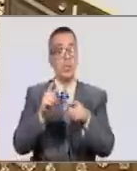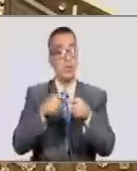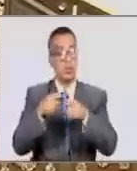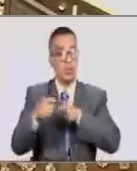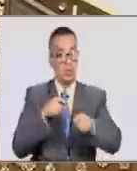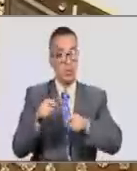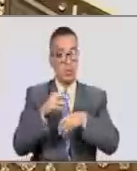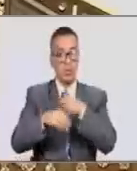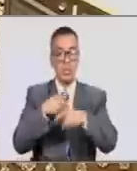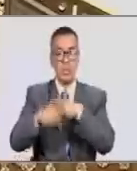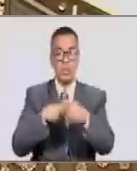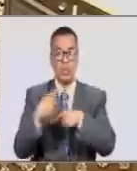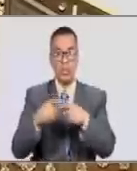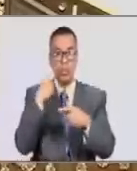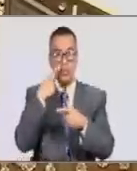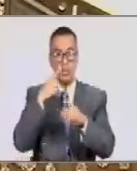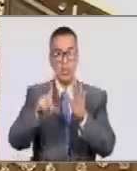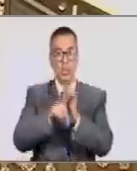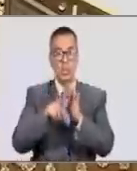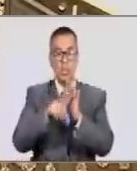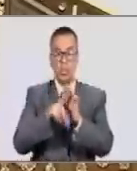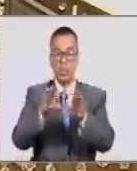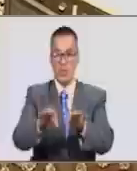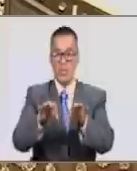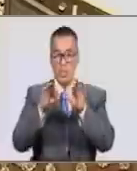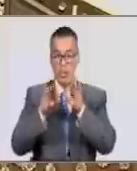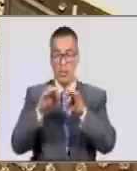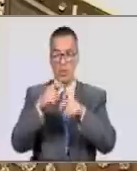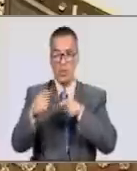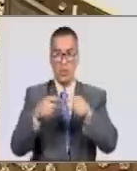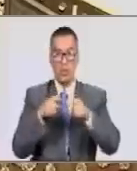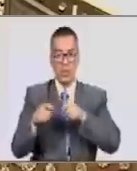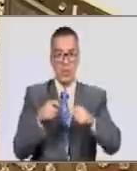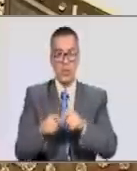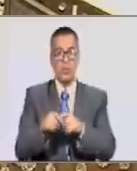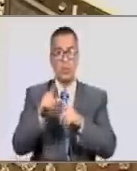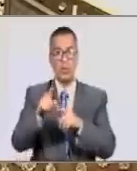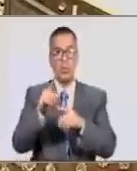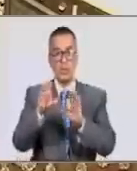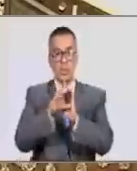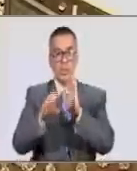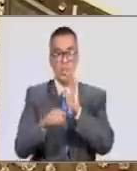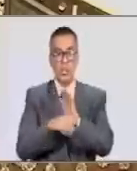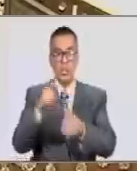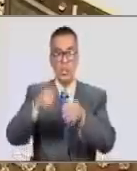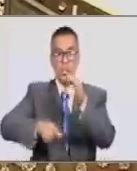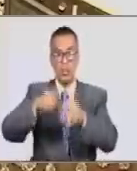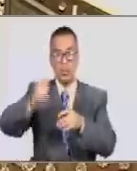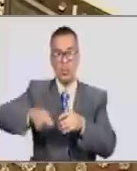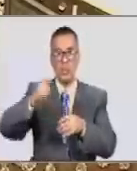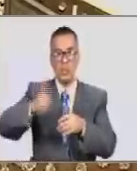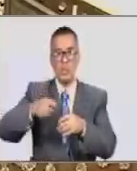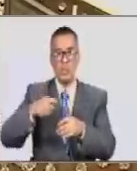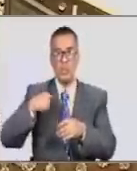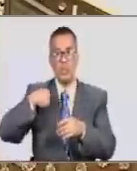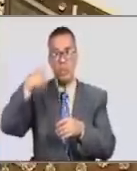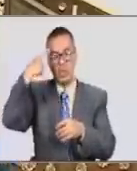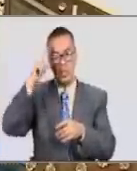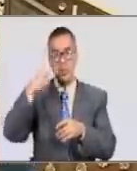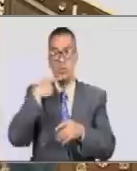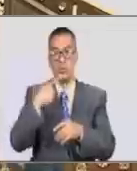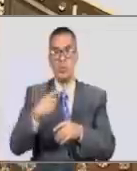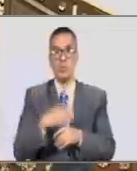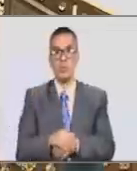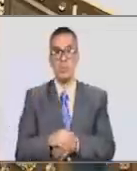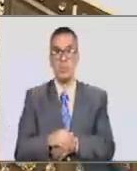demanda se aplicará el procedimiento previsto en la ley especial que regula la materia, y la Sala Constitucional del Tribunal Supremo de Justicia deberá